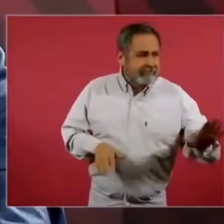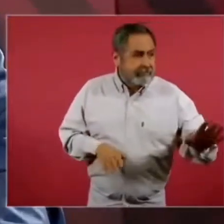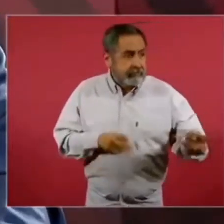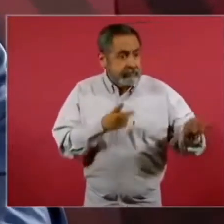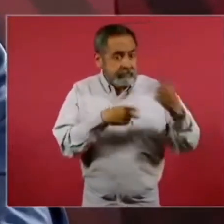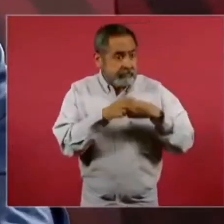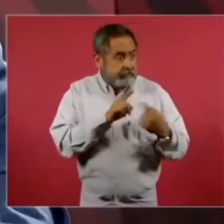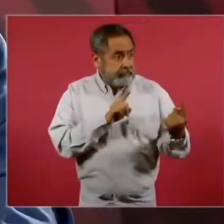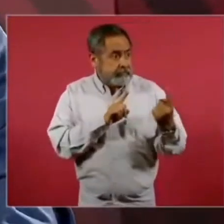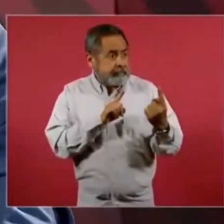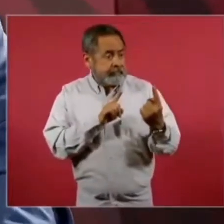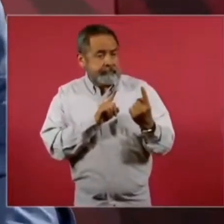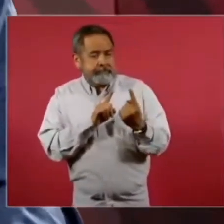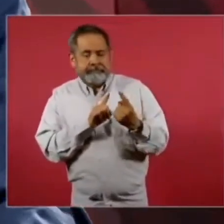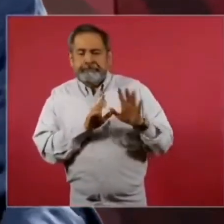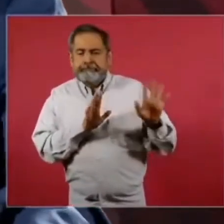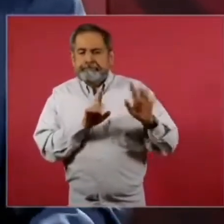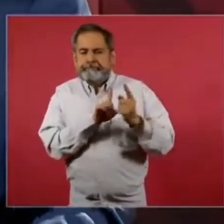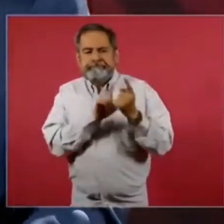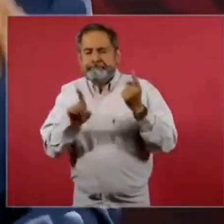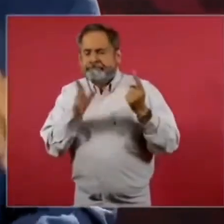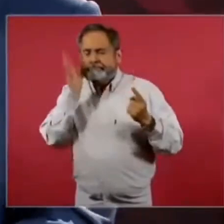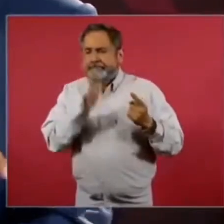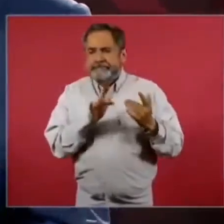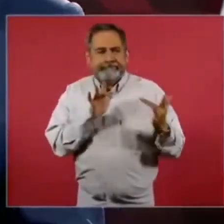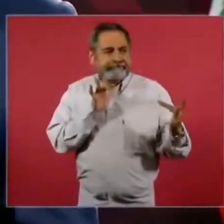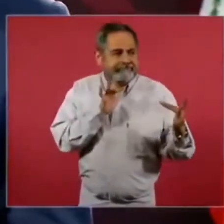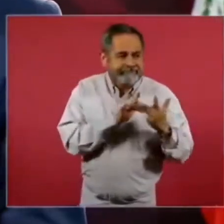caminando una acera cámbiense